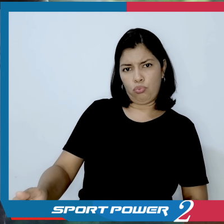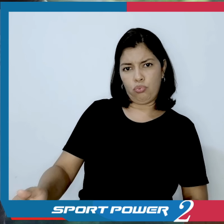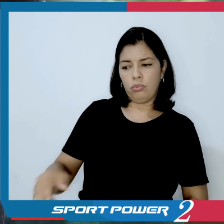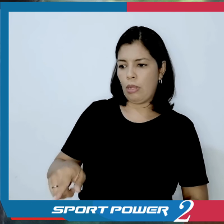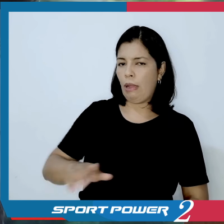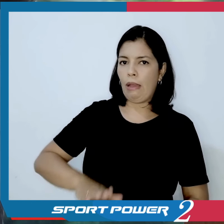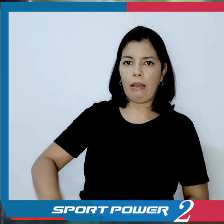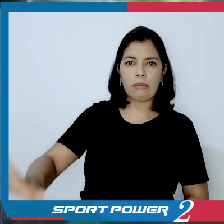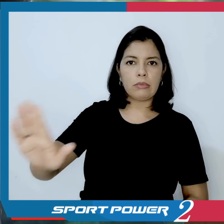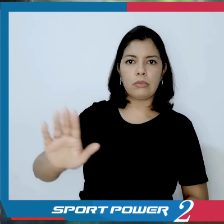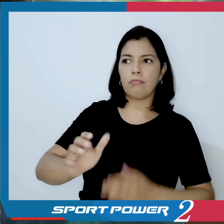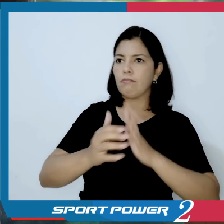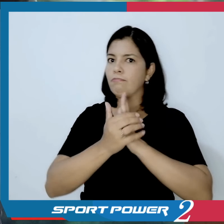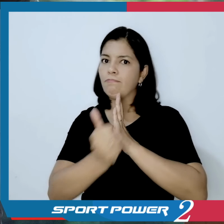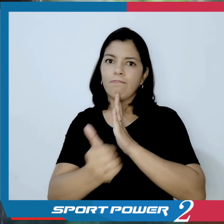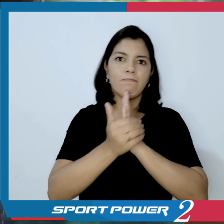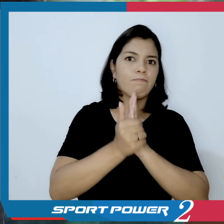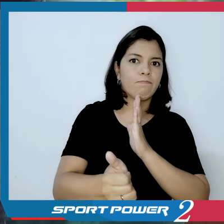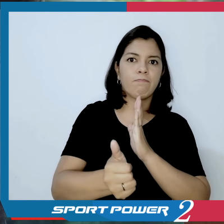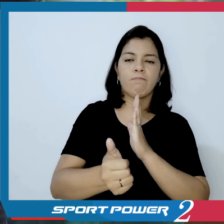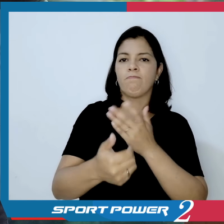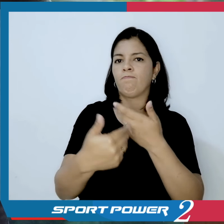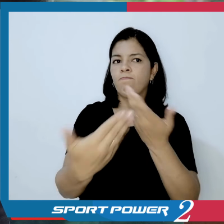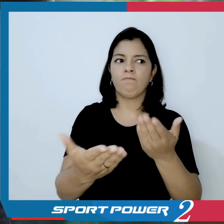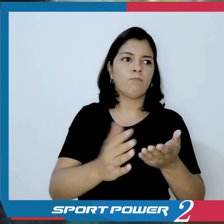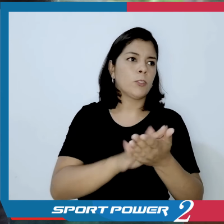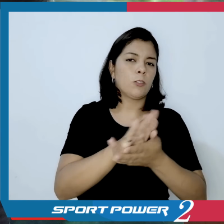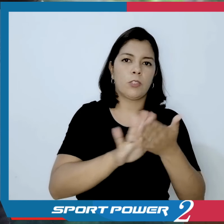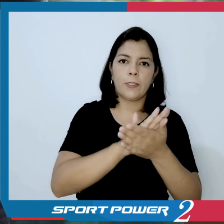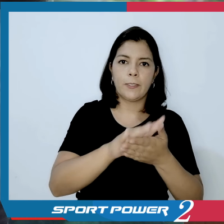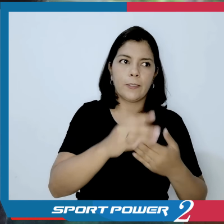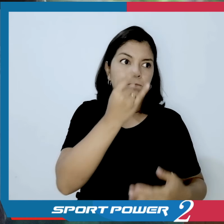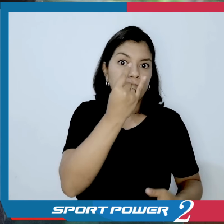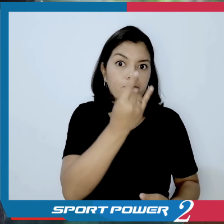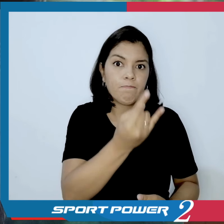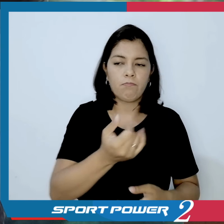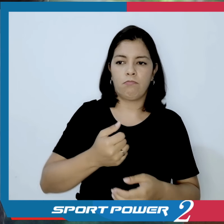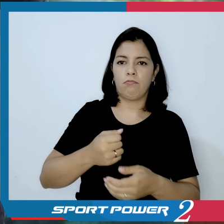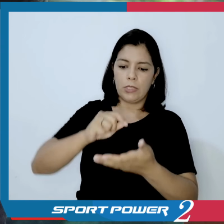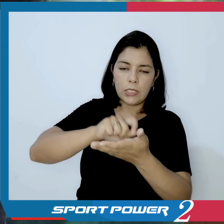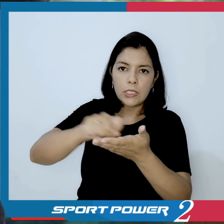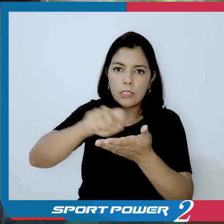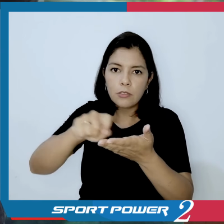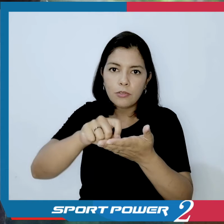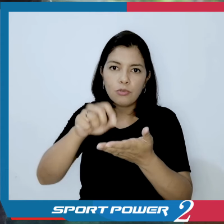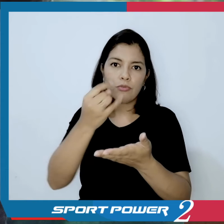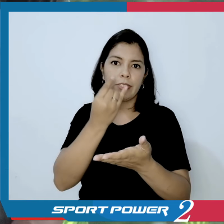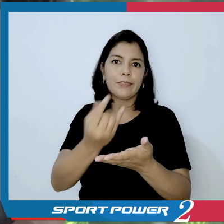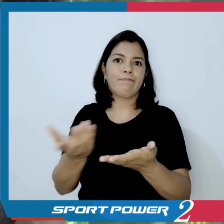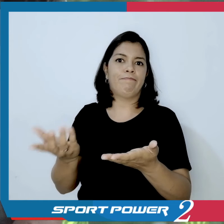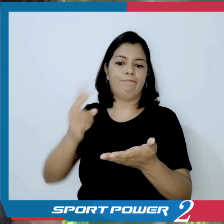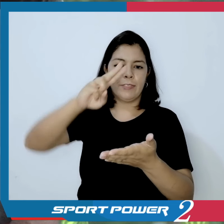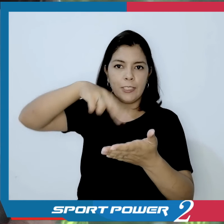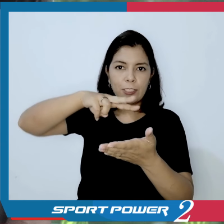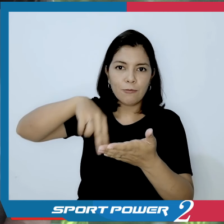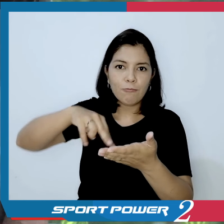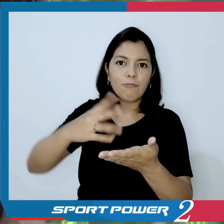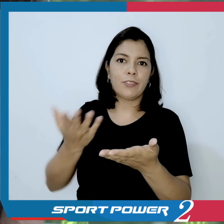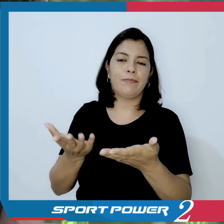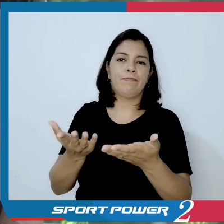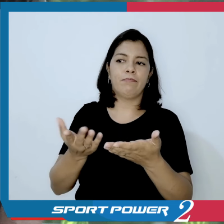ha mostrado muchas habilidades en cuanto al interés a la lengua de señas, a la escritura y a la lectura. Andrés ha